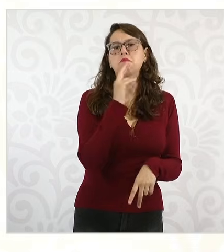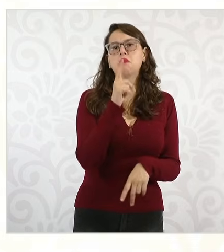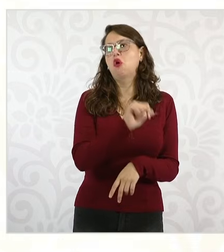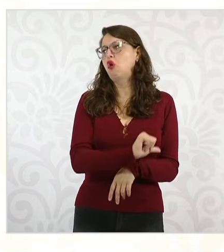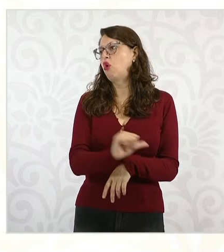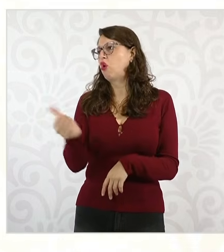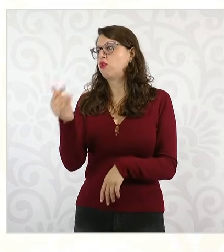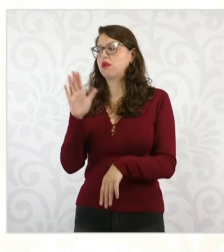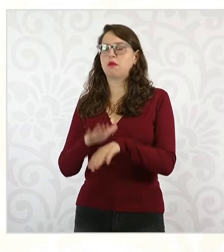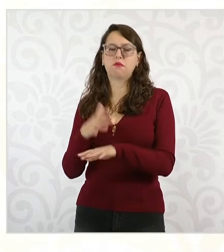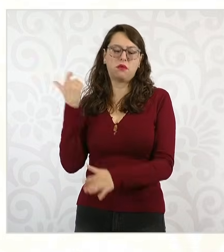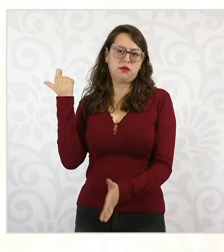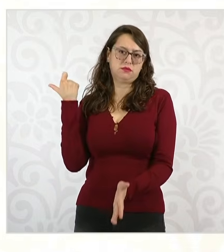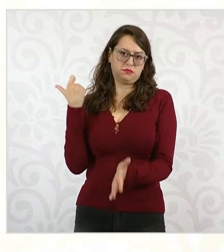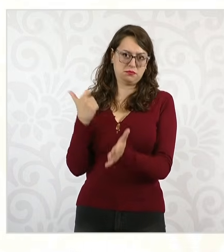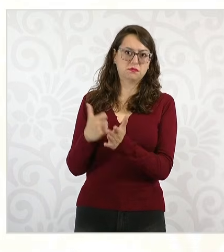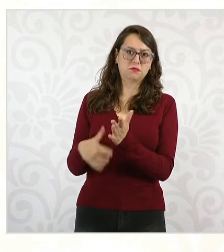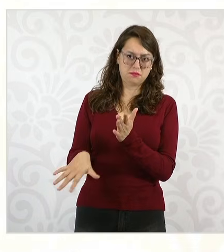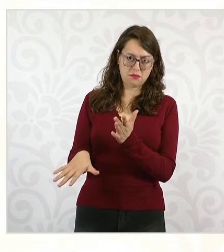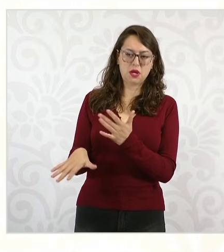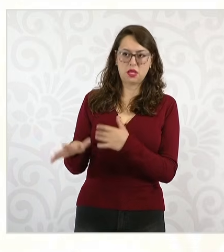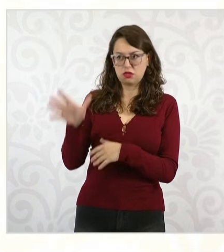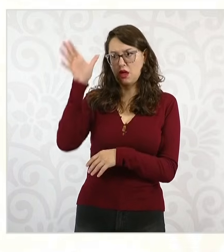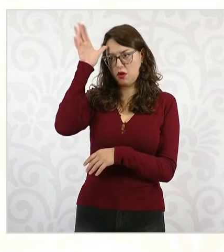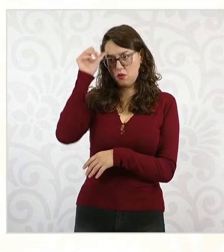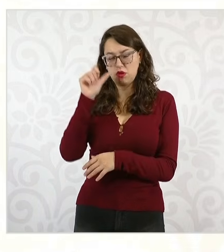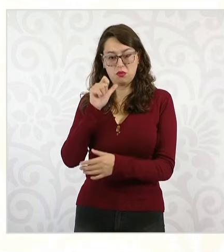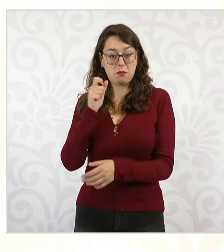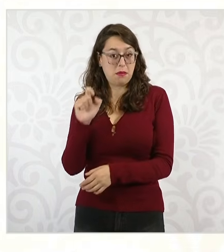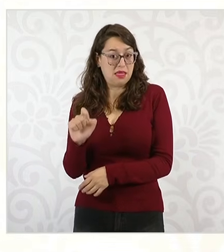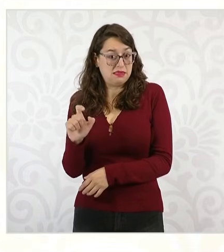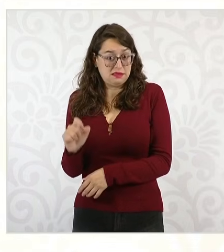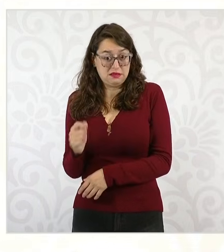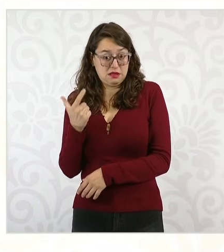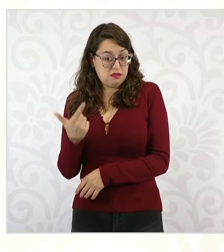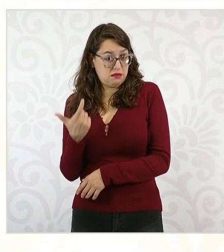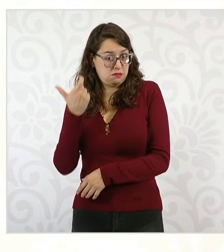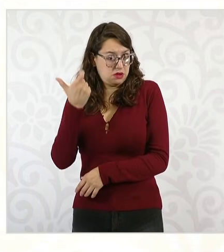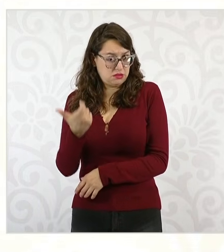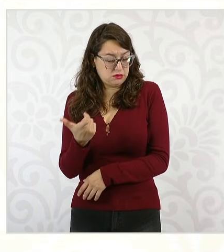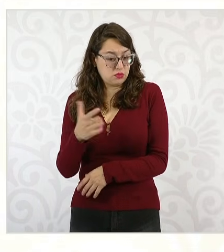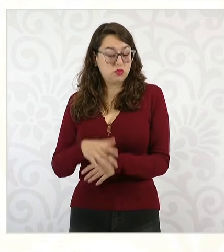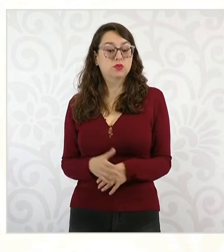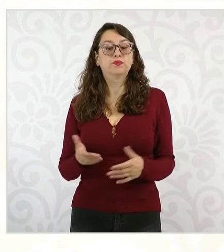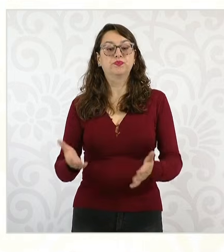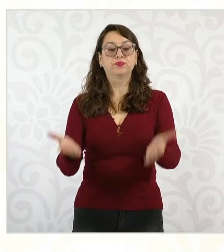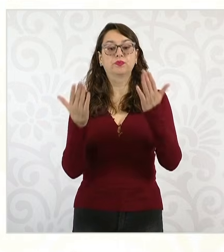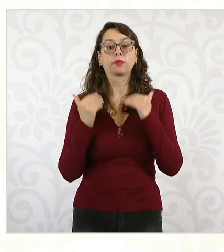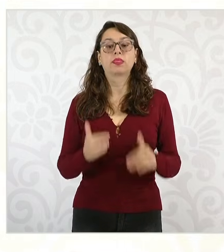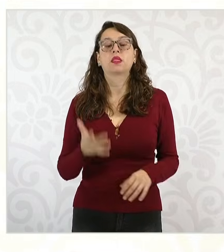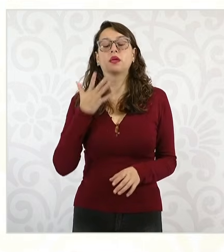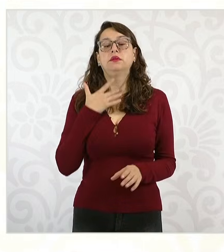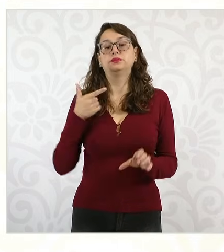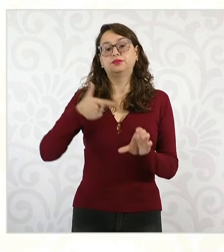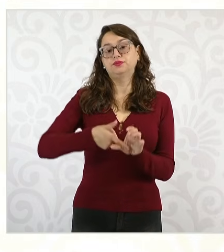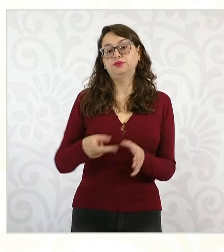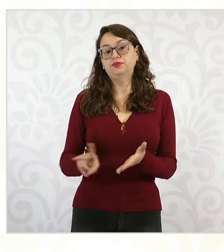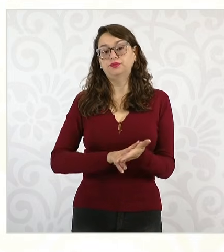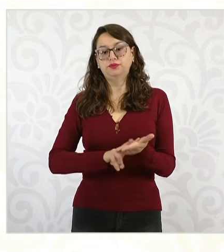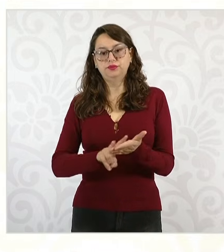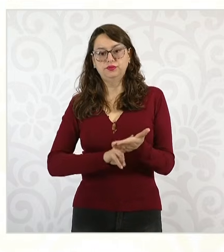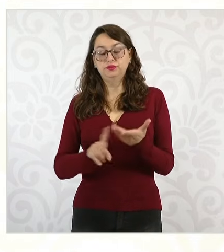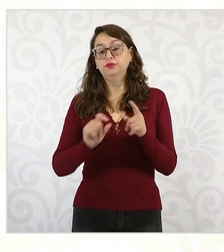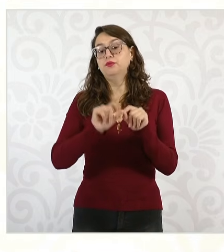el diésel mucho más caro de lo que está establecido en el acuerdo. Adelante. Ahora, en gasolina regular tenemos un precio promedio nacional